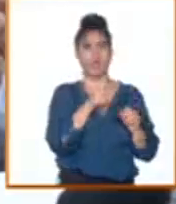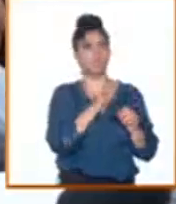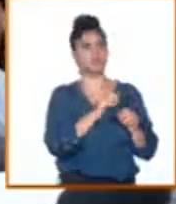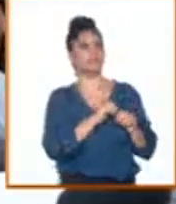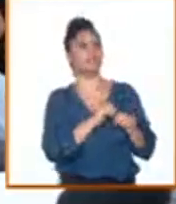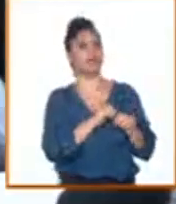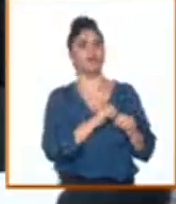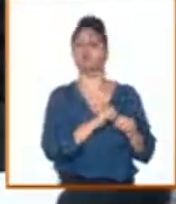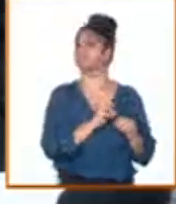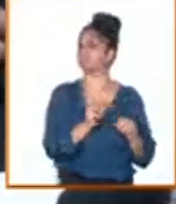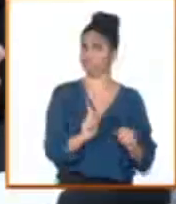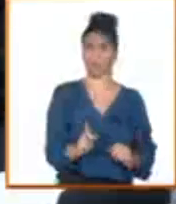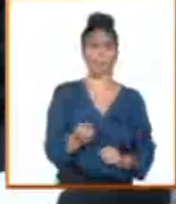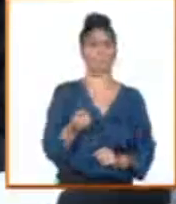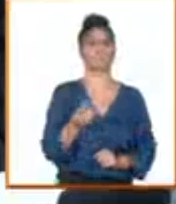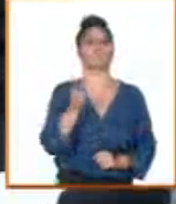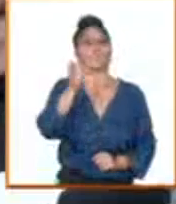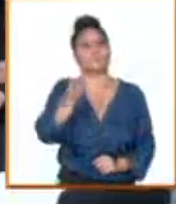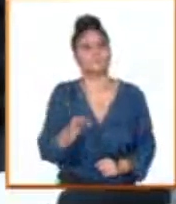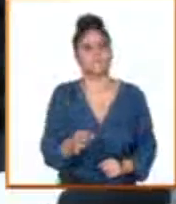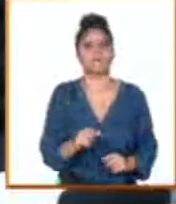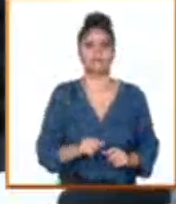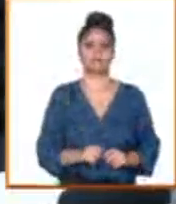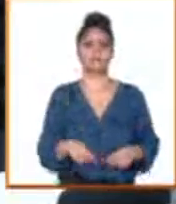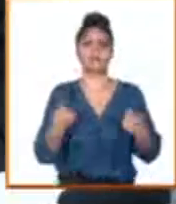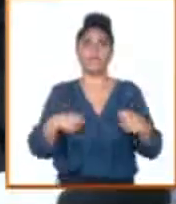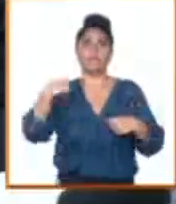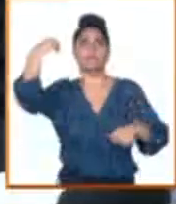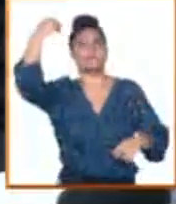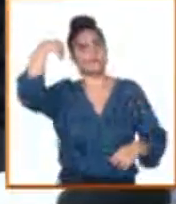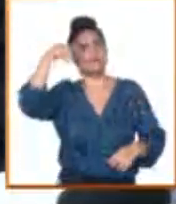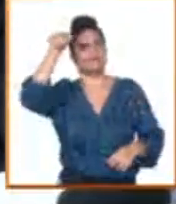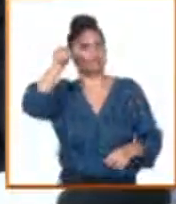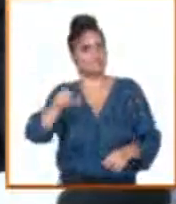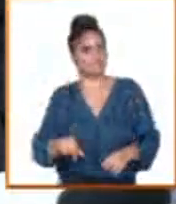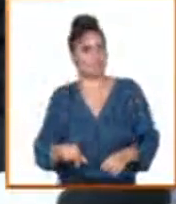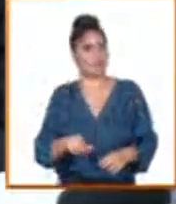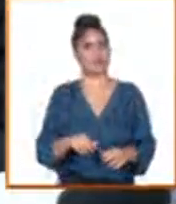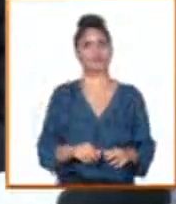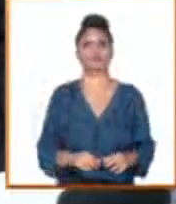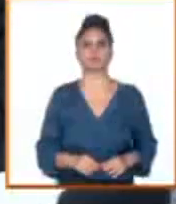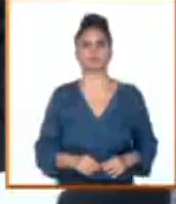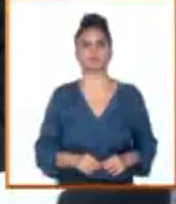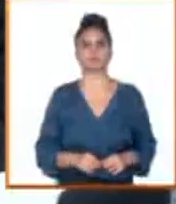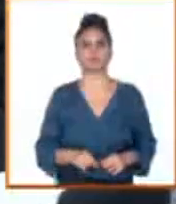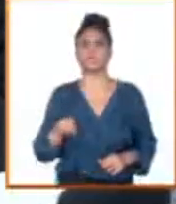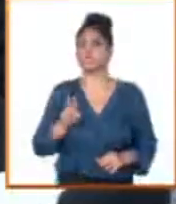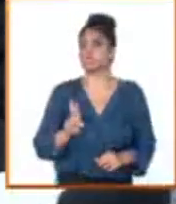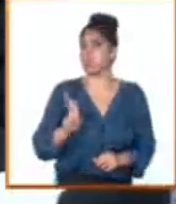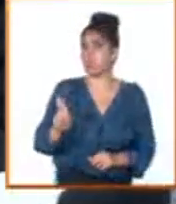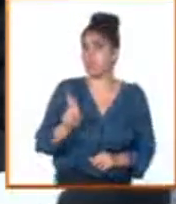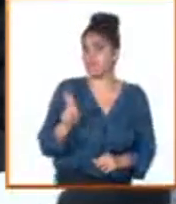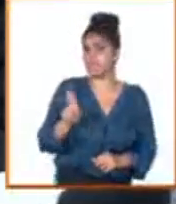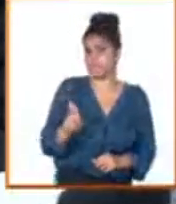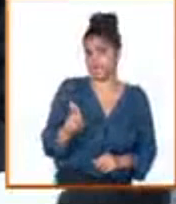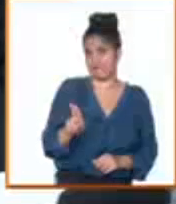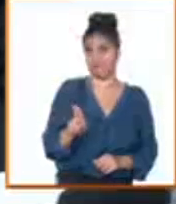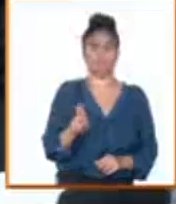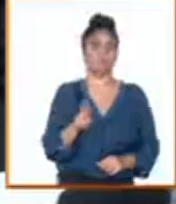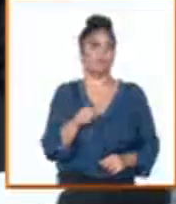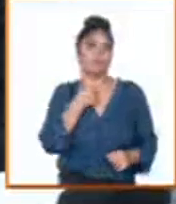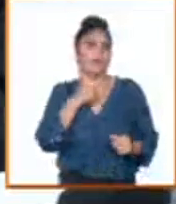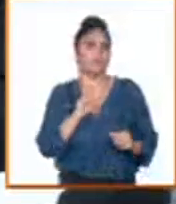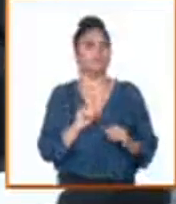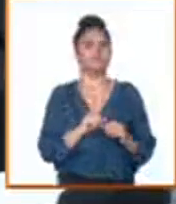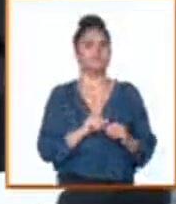Entonces, estamos ante ese escenario. ¿Qué hacer ante ese escenario? Esa es la impronta, esa es la urgencia de tener medios de comunicación